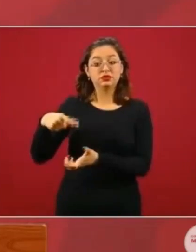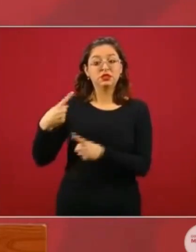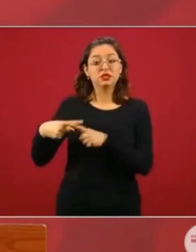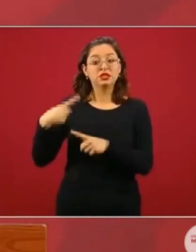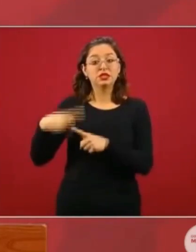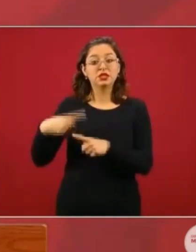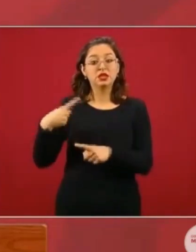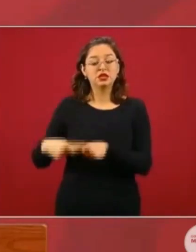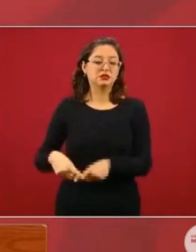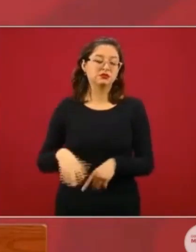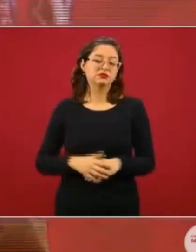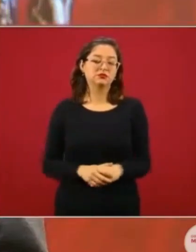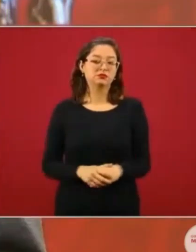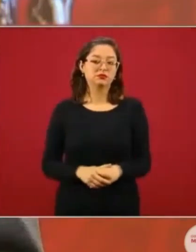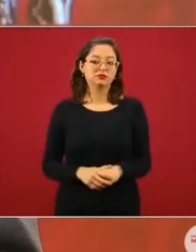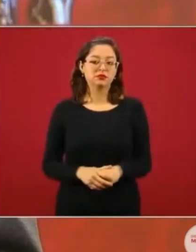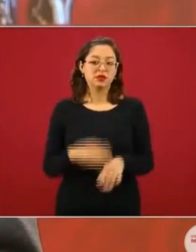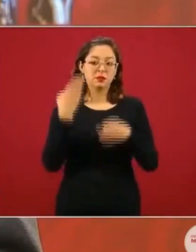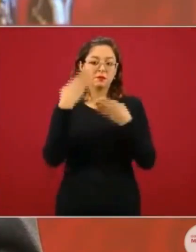de desarrollo.